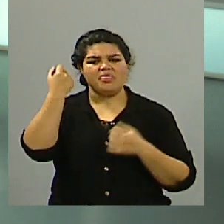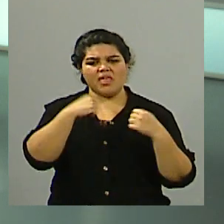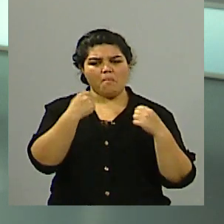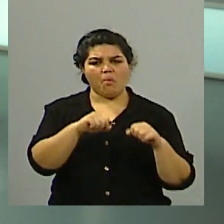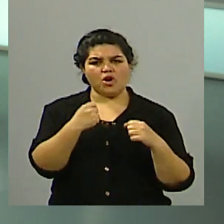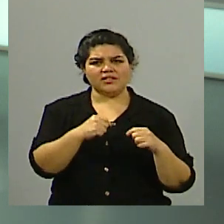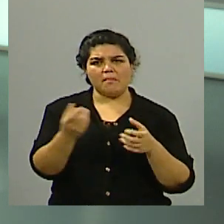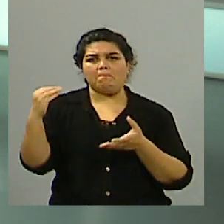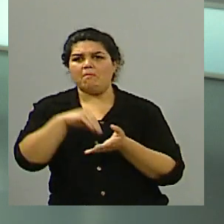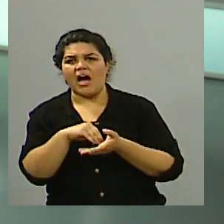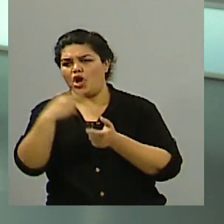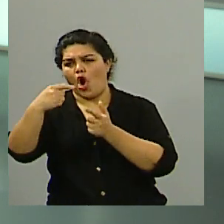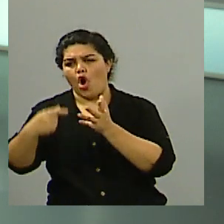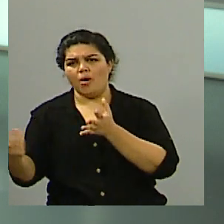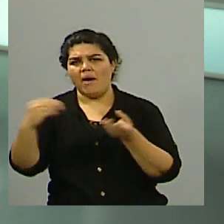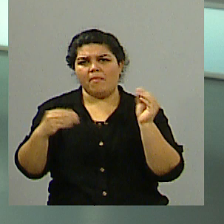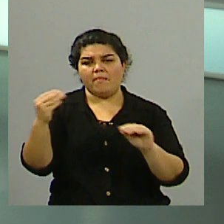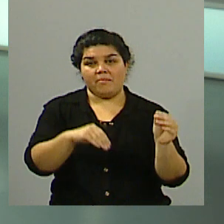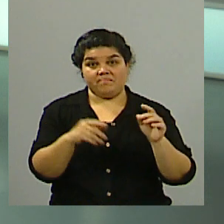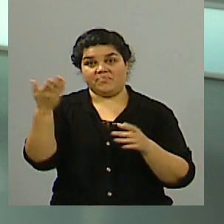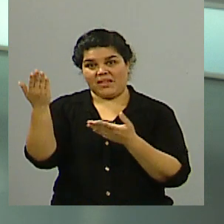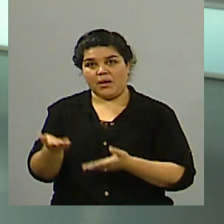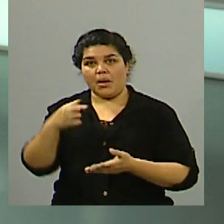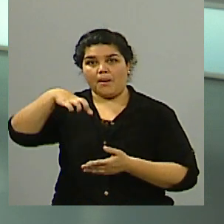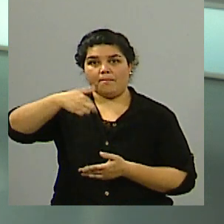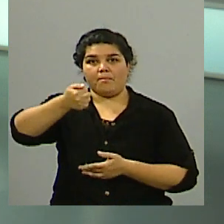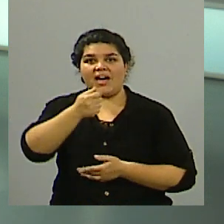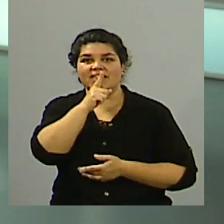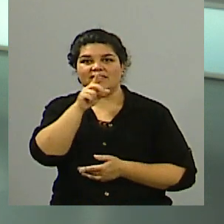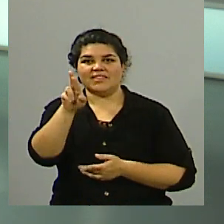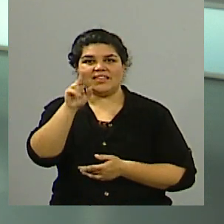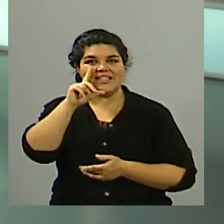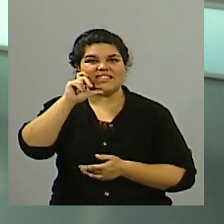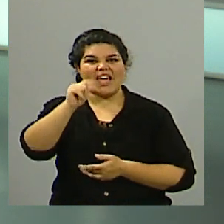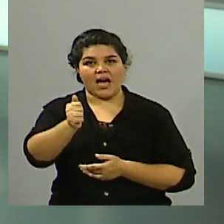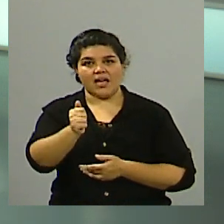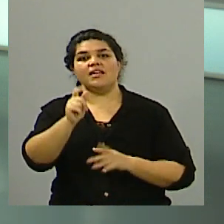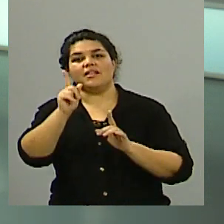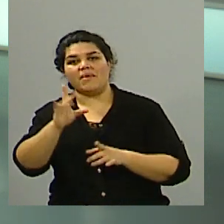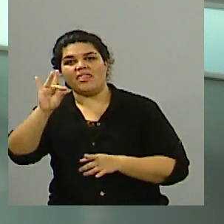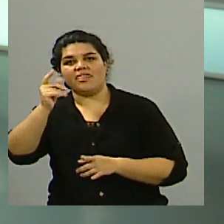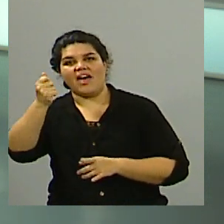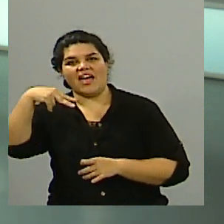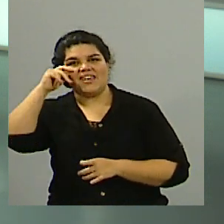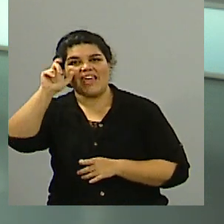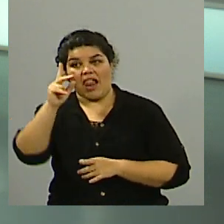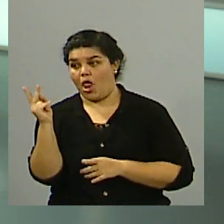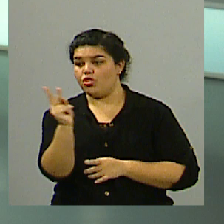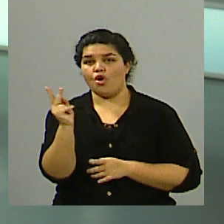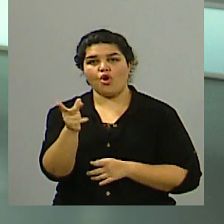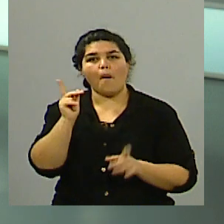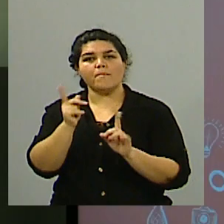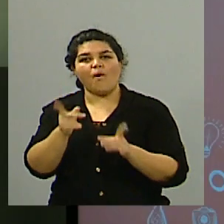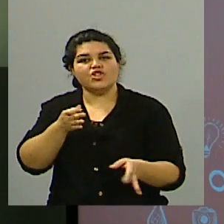y hemos invitado a Patricia Puebla y a Daniele Olivetti, quienes son instructores de karate de la Universidad Nacional de Cuyo, pero